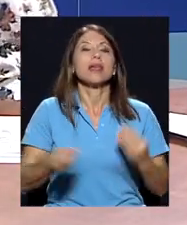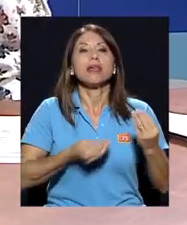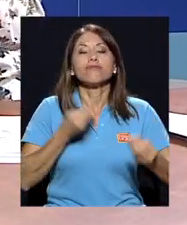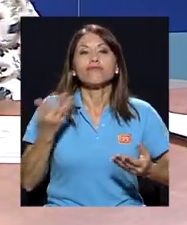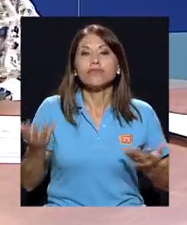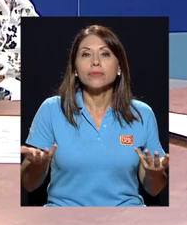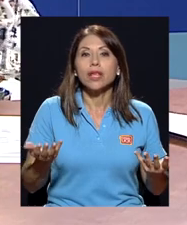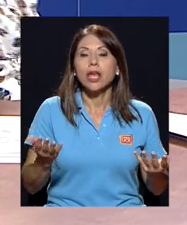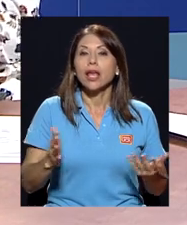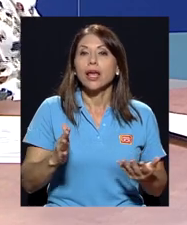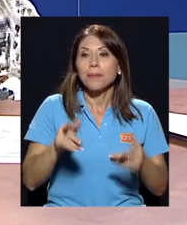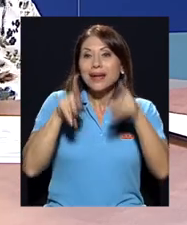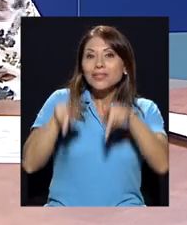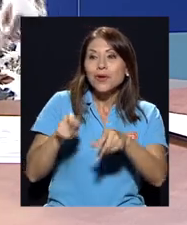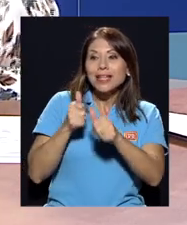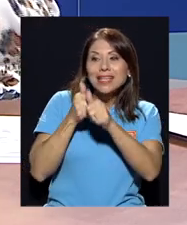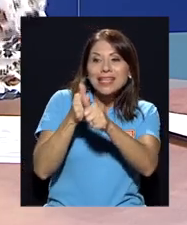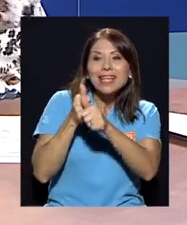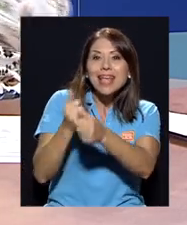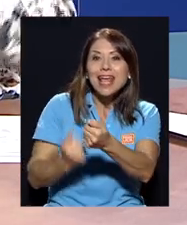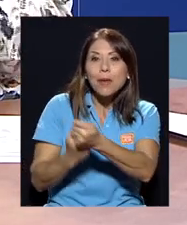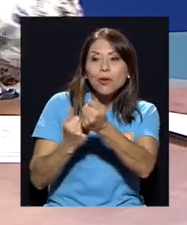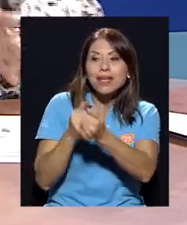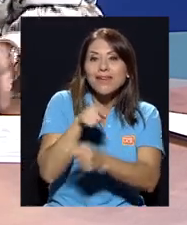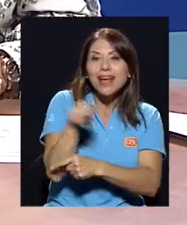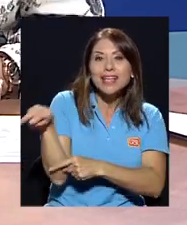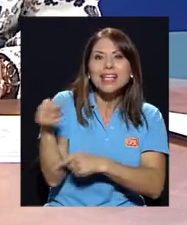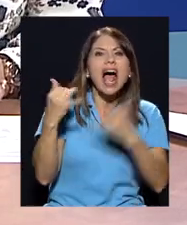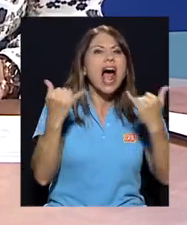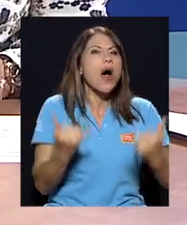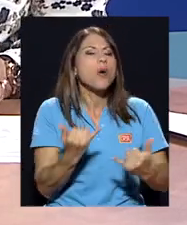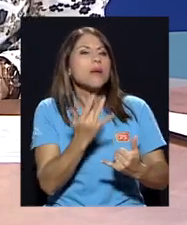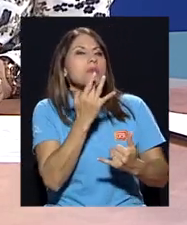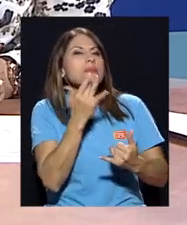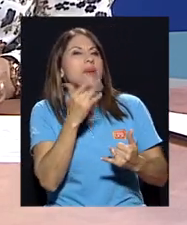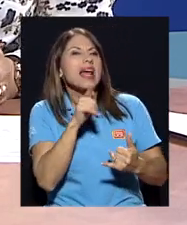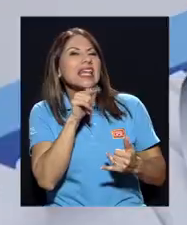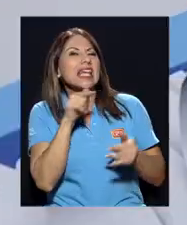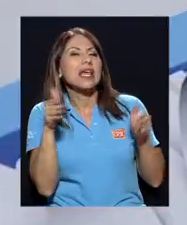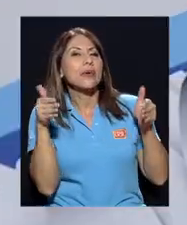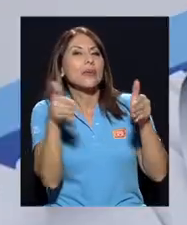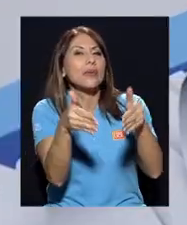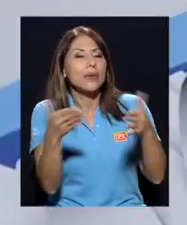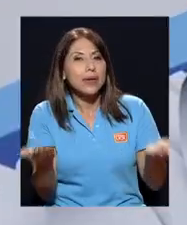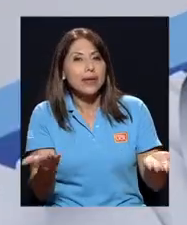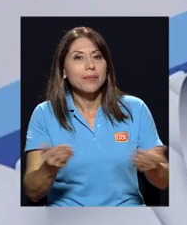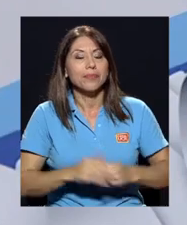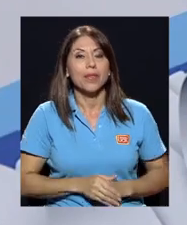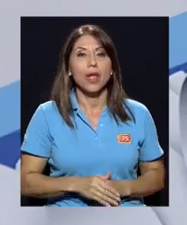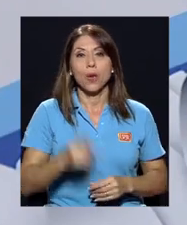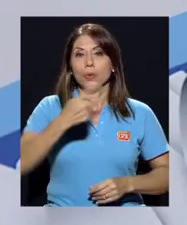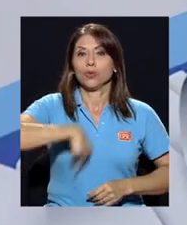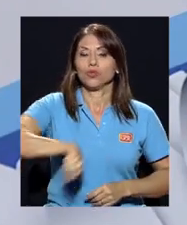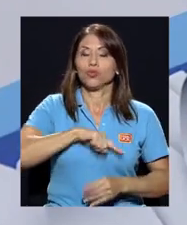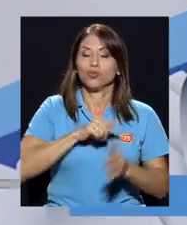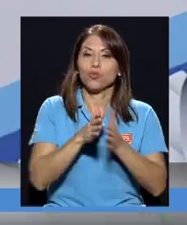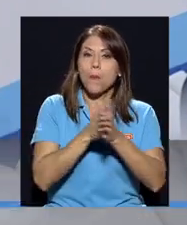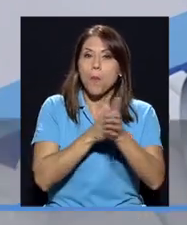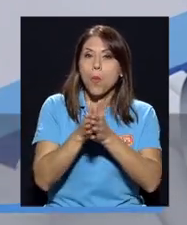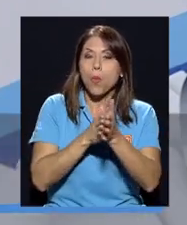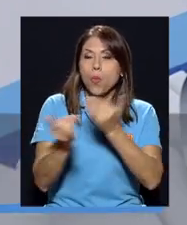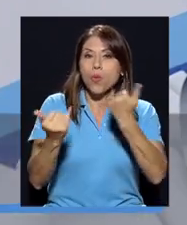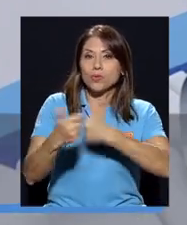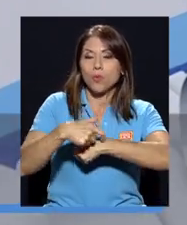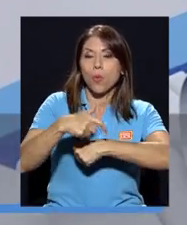sus seguidores entonces por quién se están decantando según la encuesta del tiempo si bueno nosotros aprovechamos este